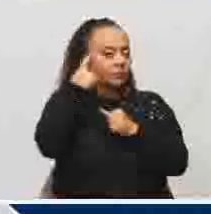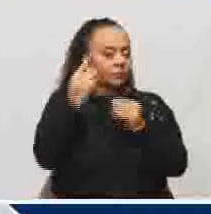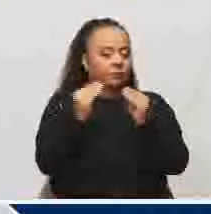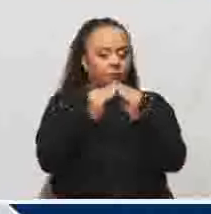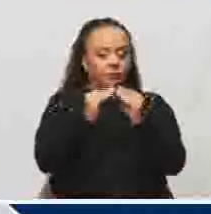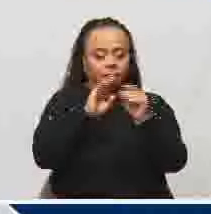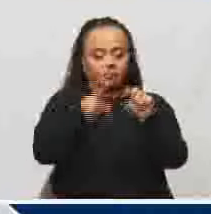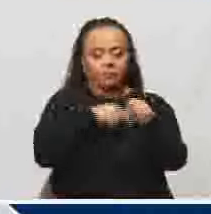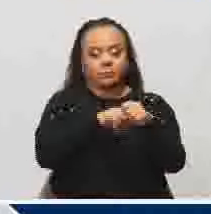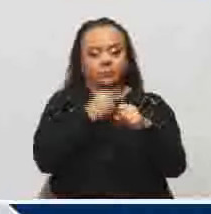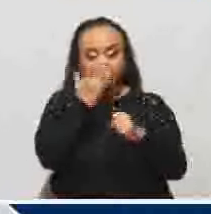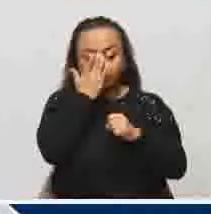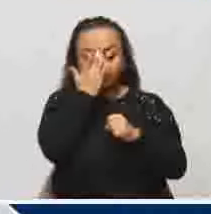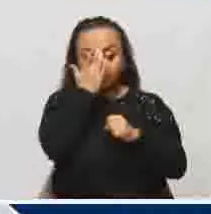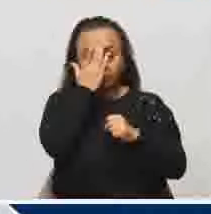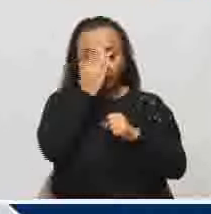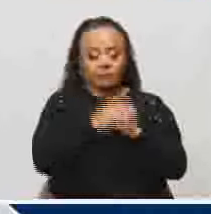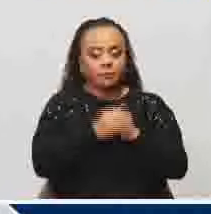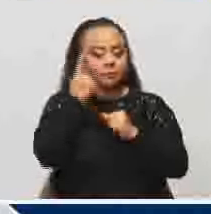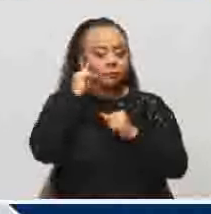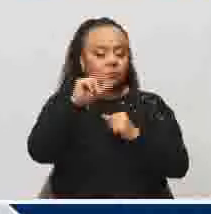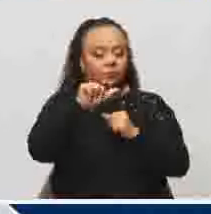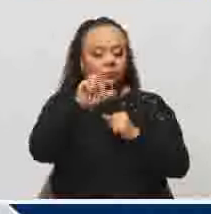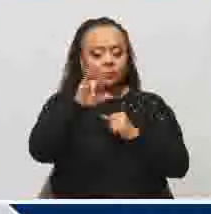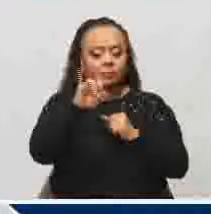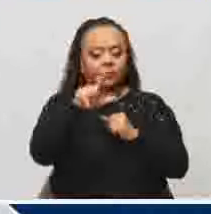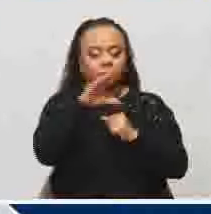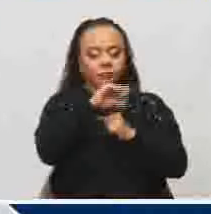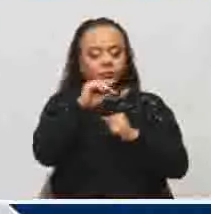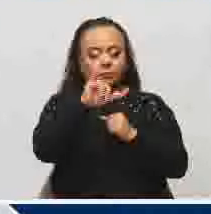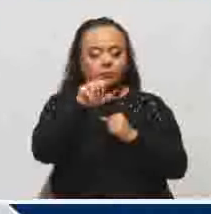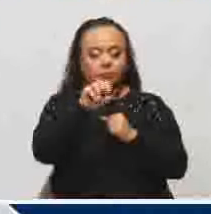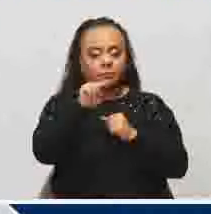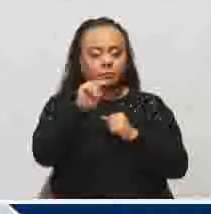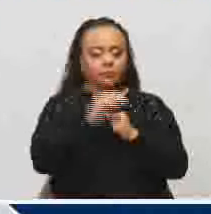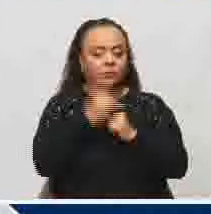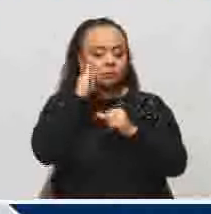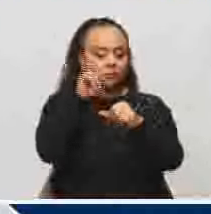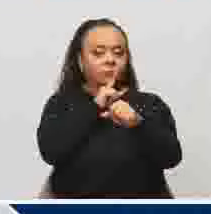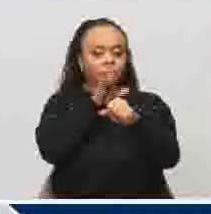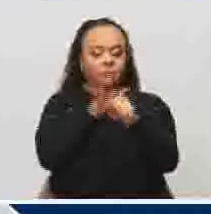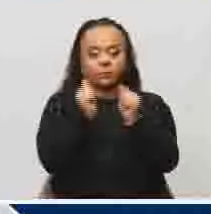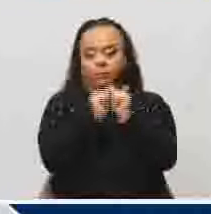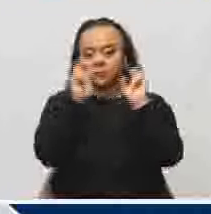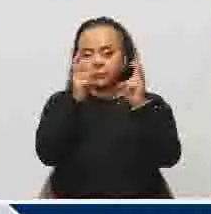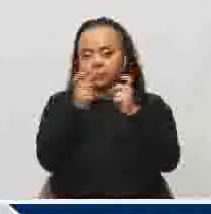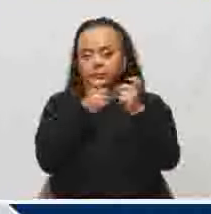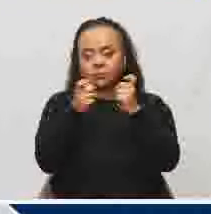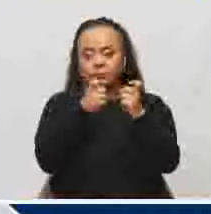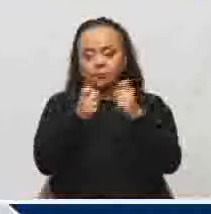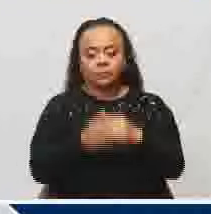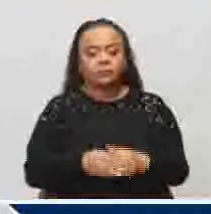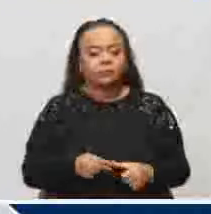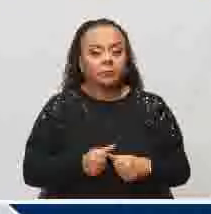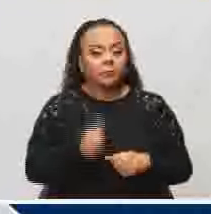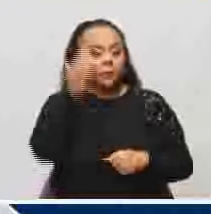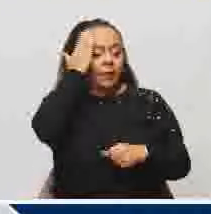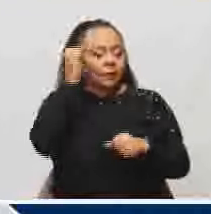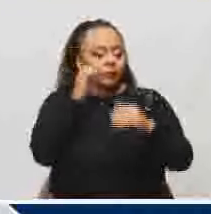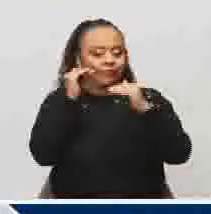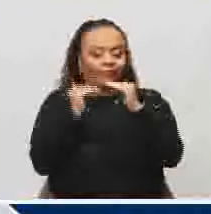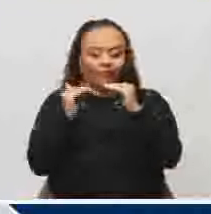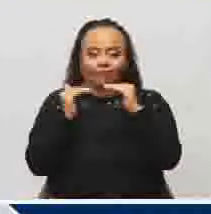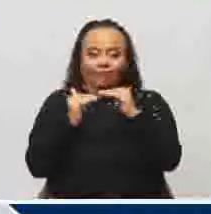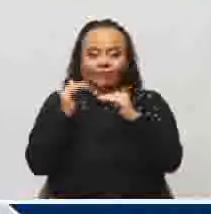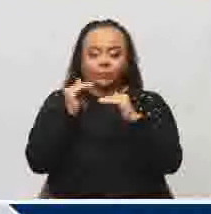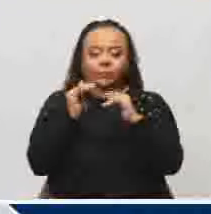recurrentes en lugar de arielo de chavón son decisiones futbolísticas para cumplir con algo administrativo Pero puede tener impacto en equipo Sí porque es un promedio mayor a 70